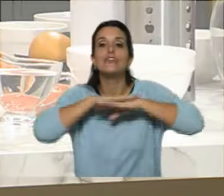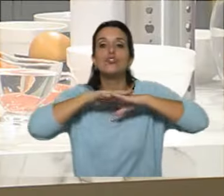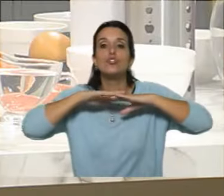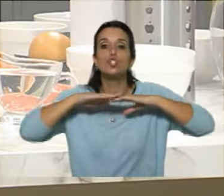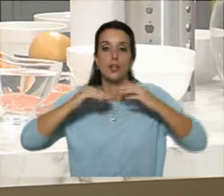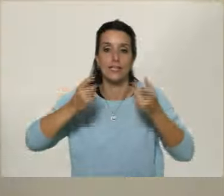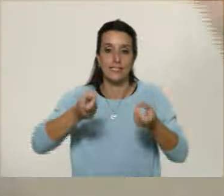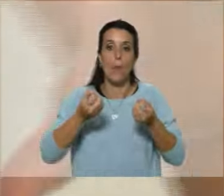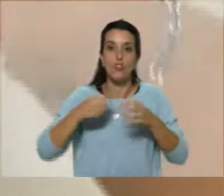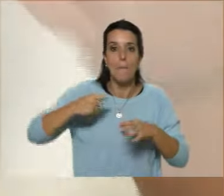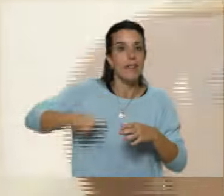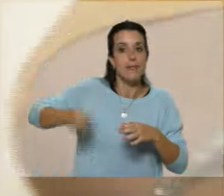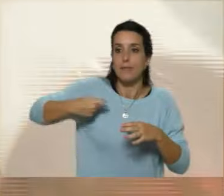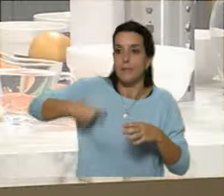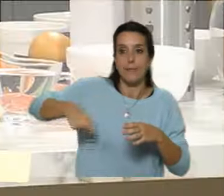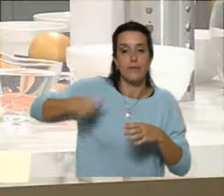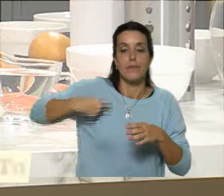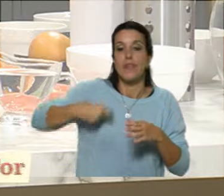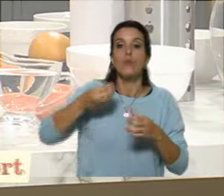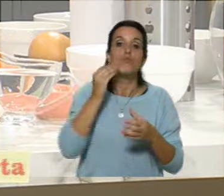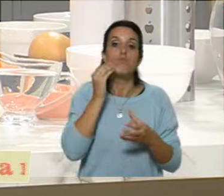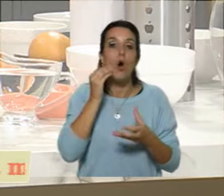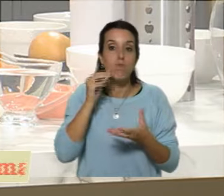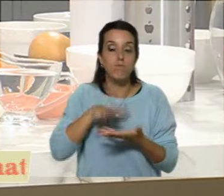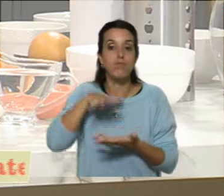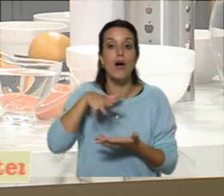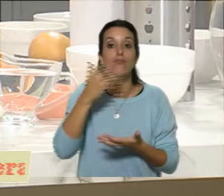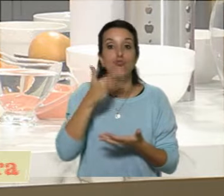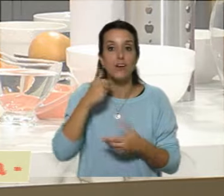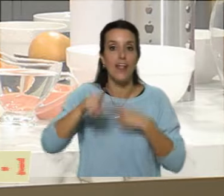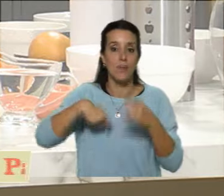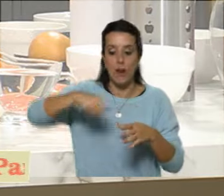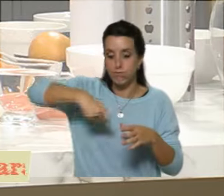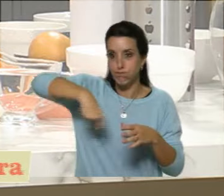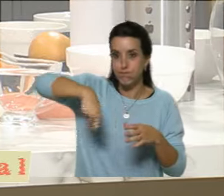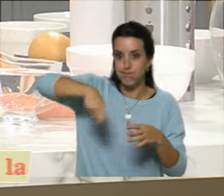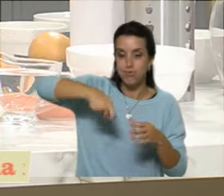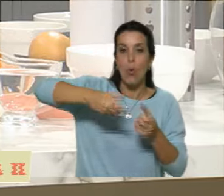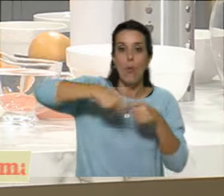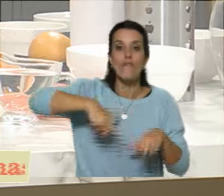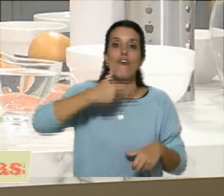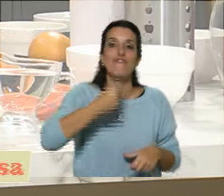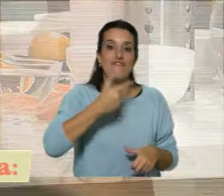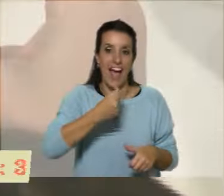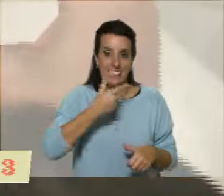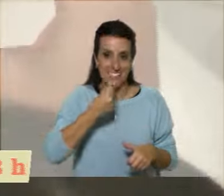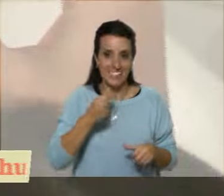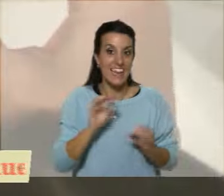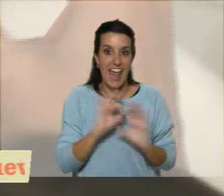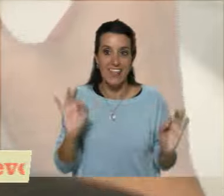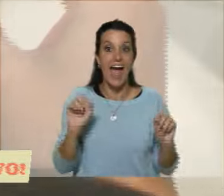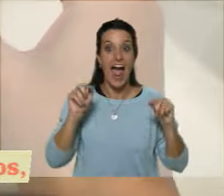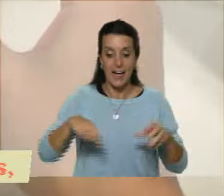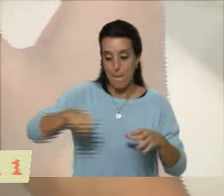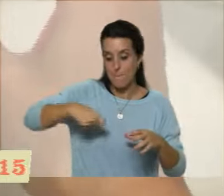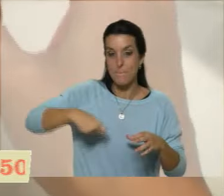te quede grumo. Por eso, acordate, mezclamos el almidón de maíz con el azúcar para que después la disolución en el huevo sea más fácil y no te quede nada. Acá